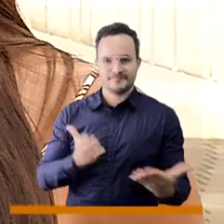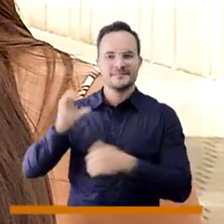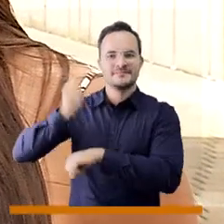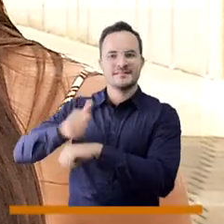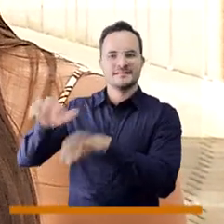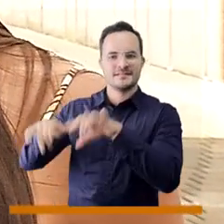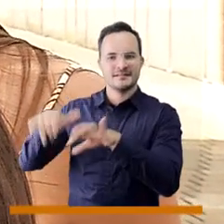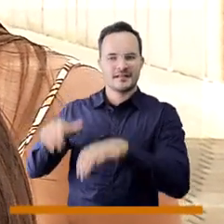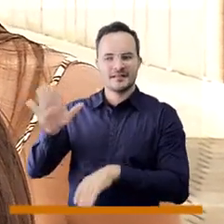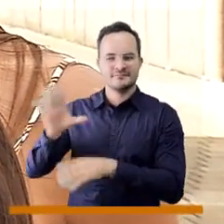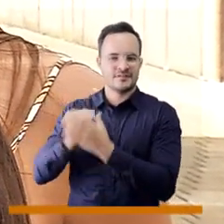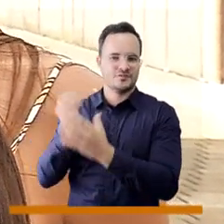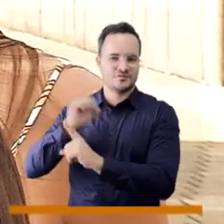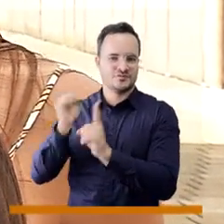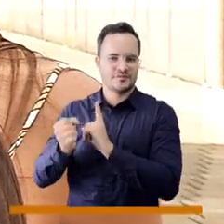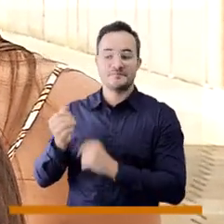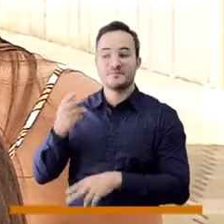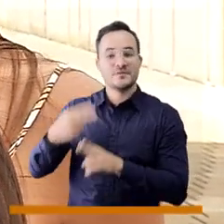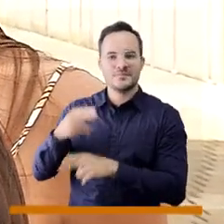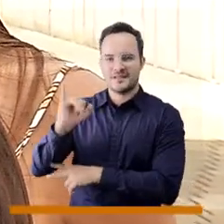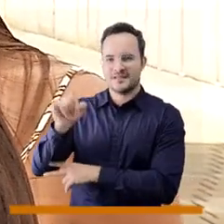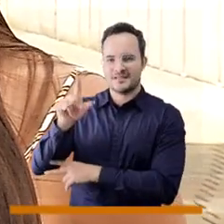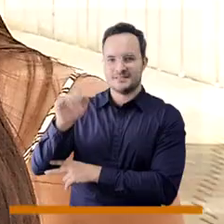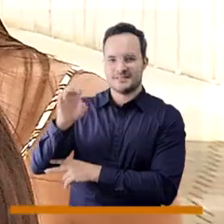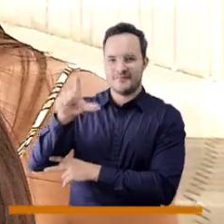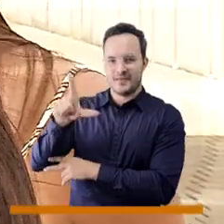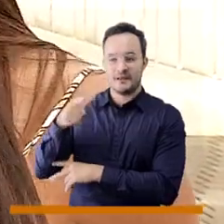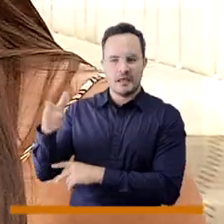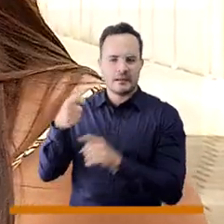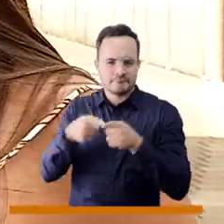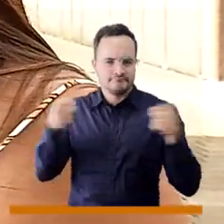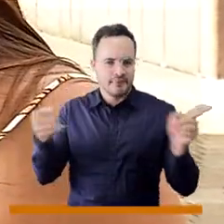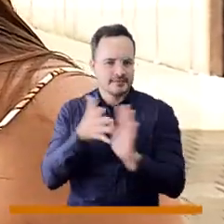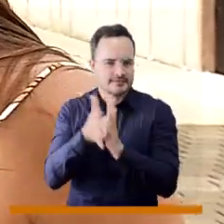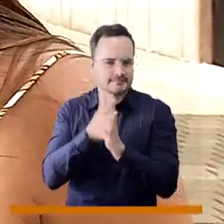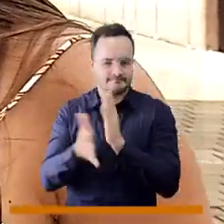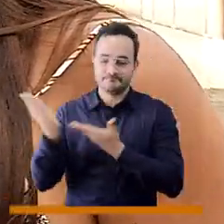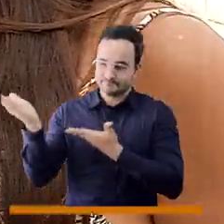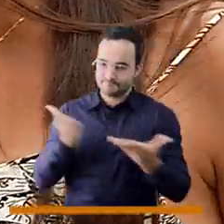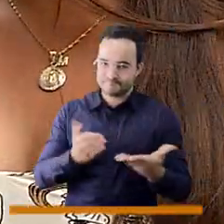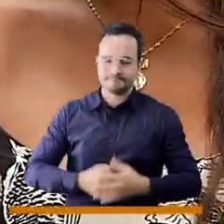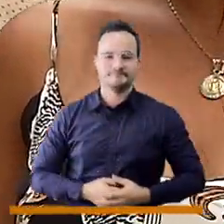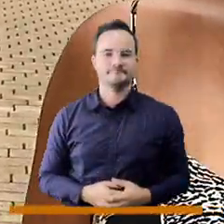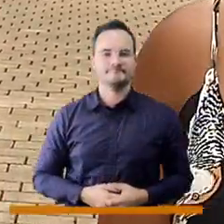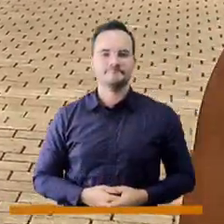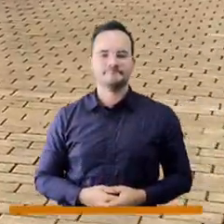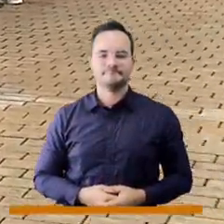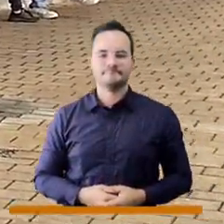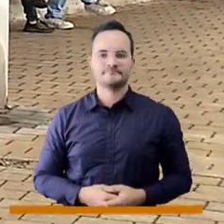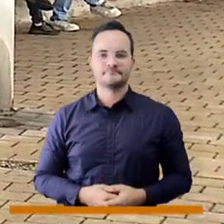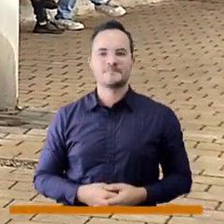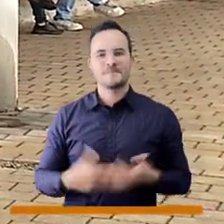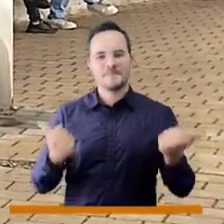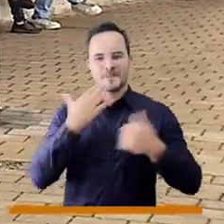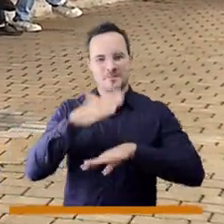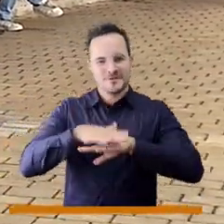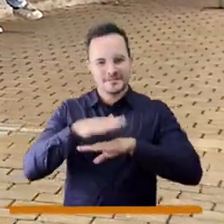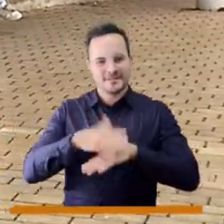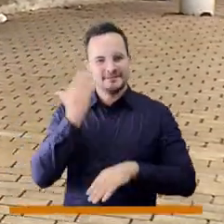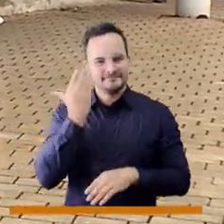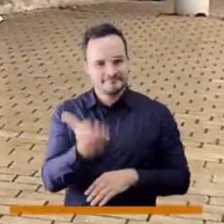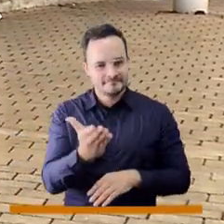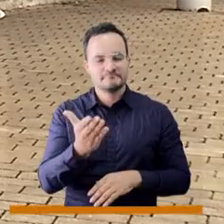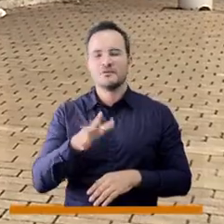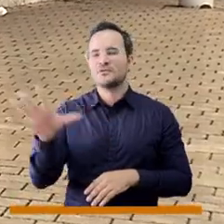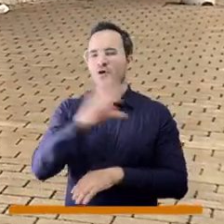Social, Isabel Cristina Cadavid, que nos va a hablar un poco más de este proceso. Bienvenida, Secretaria. Buenas tardes, Mafe, buenas tardes a